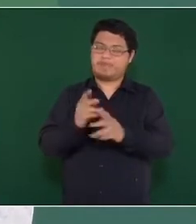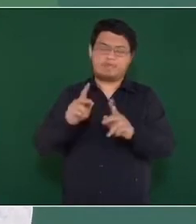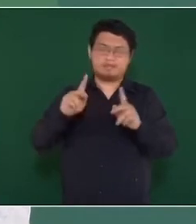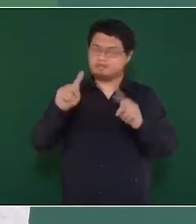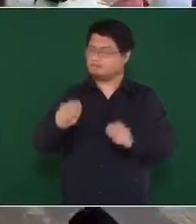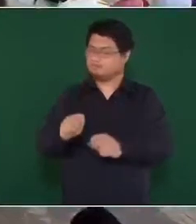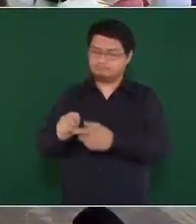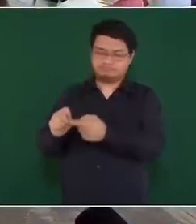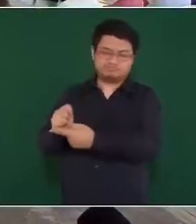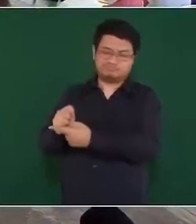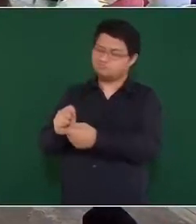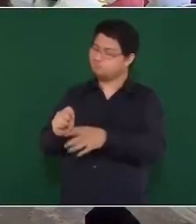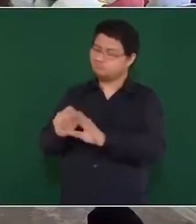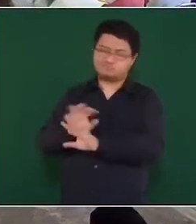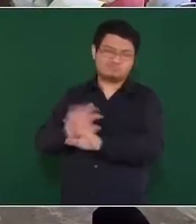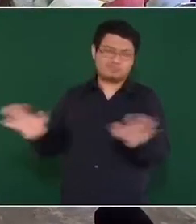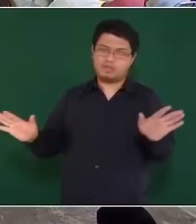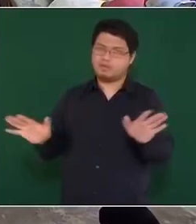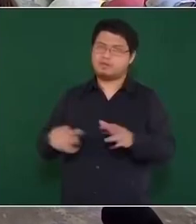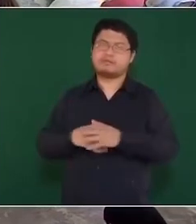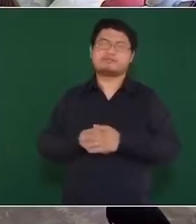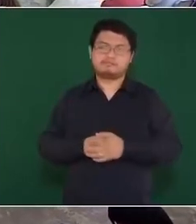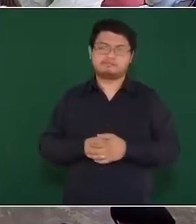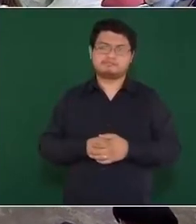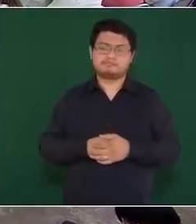Es que ellos están